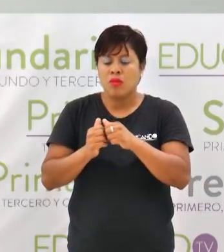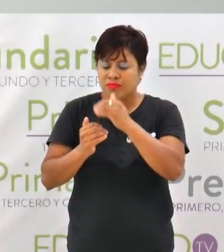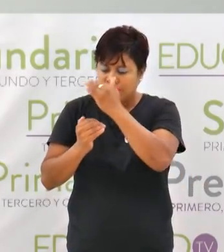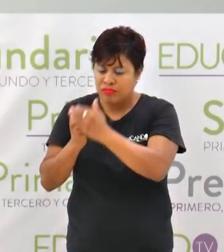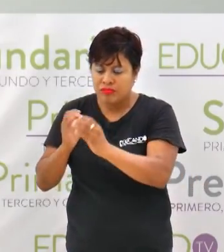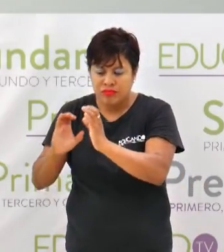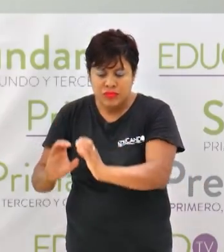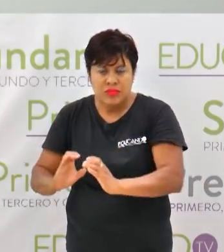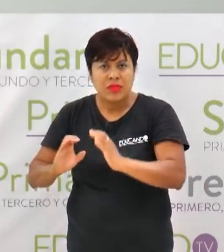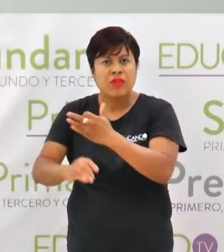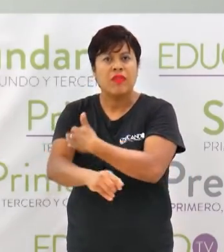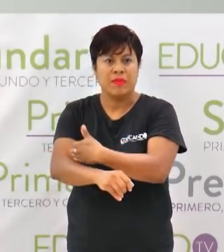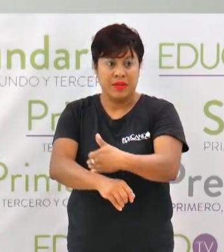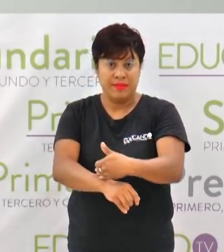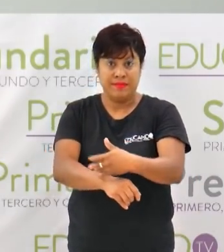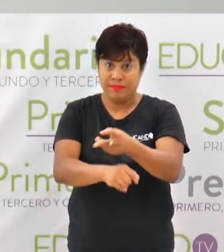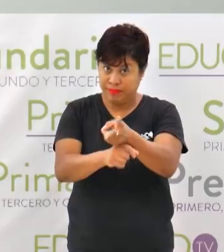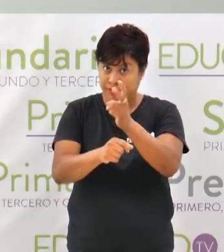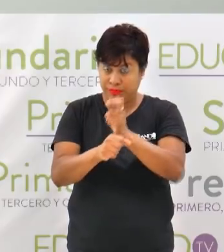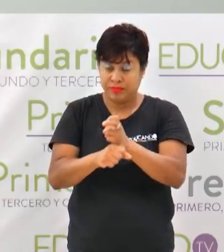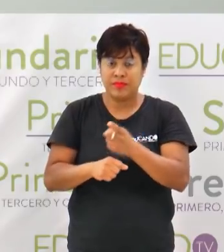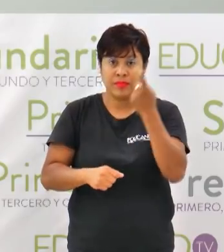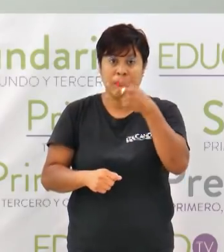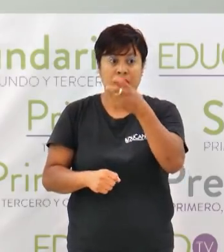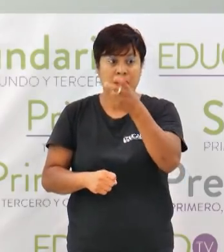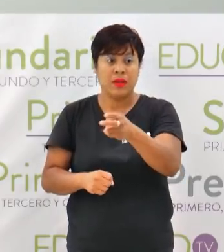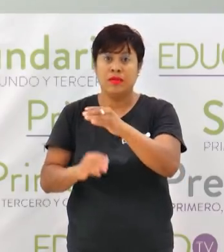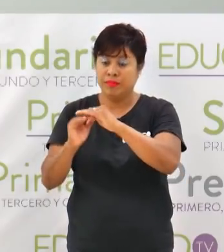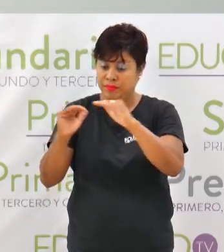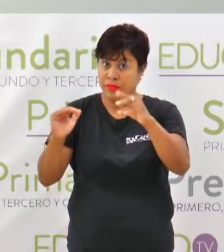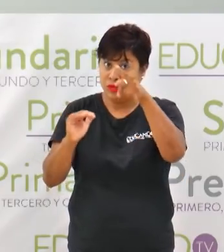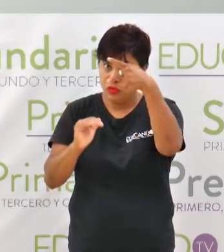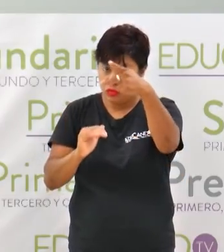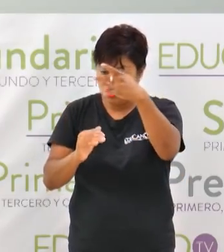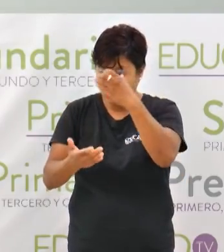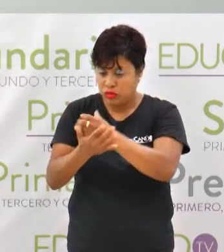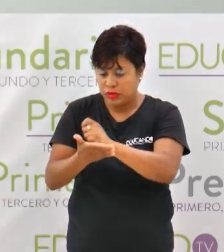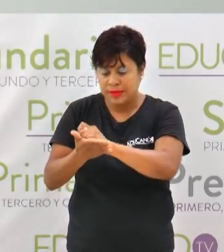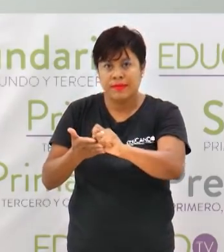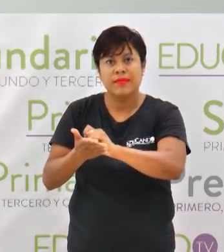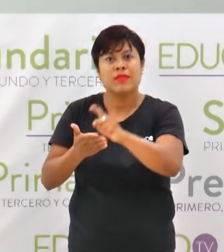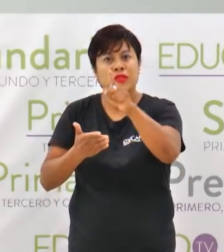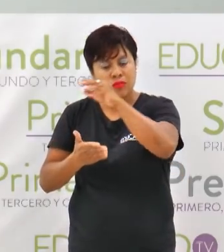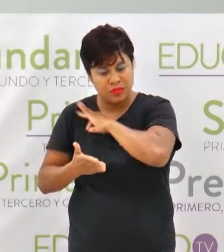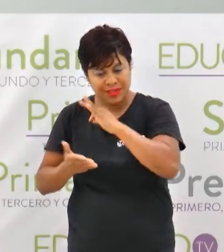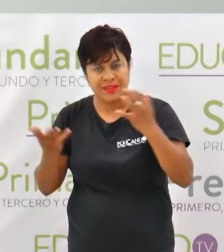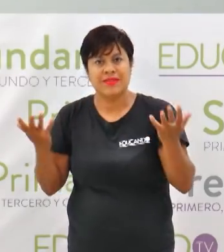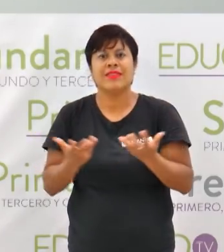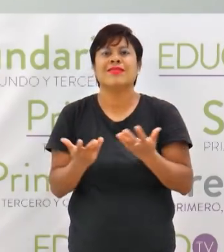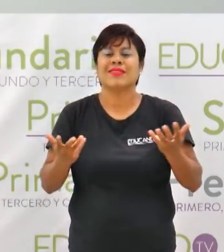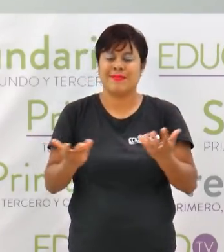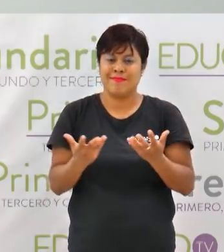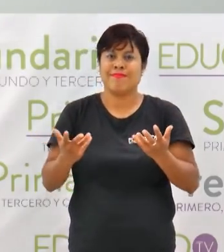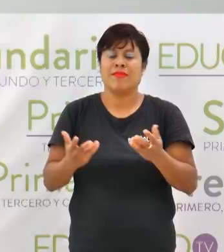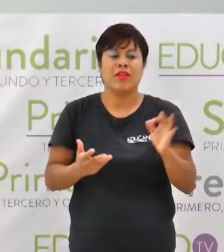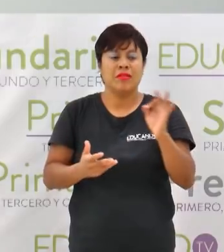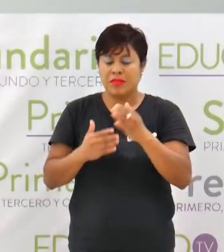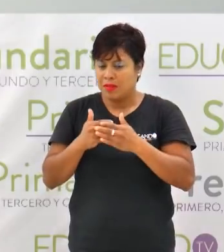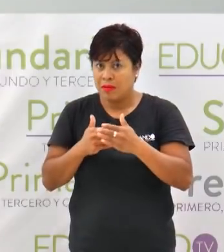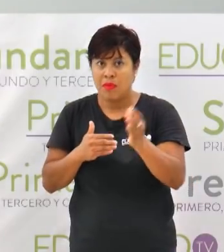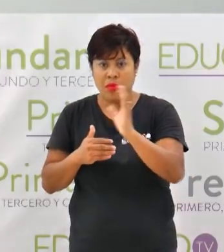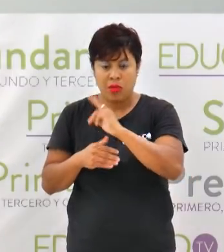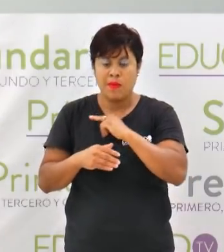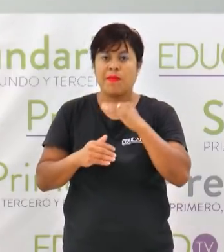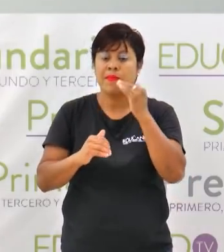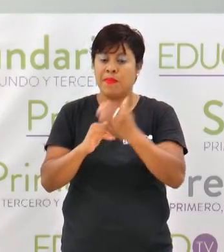familiar. Te invito para que esta última la copies en tu libreta y tú la puedas realizar en algún momento cuando ya